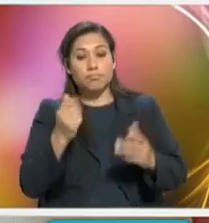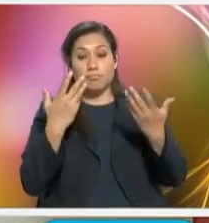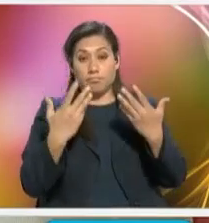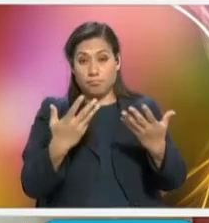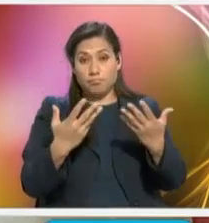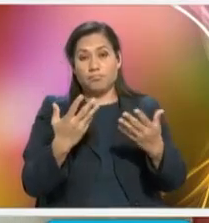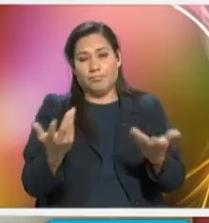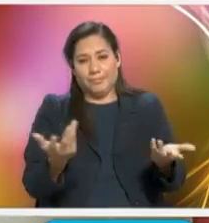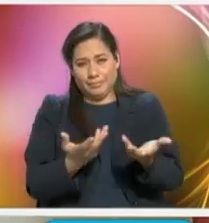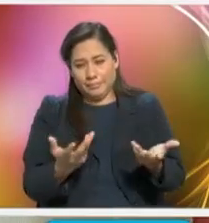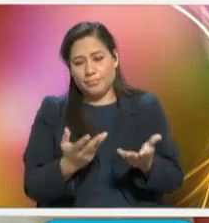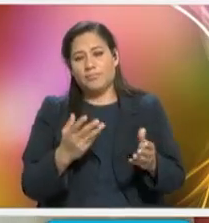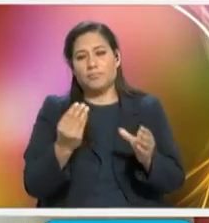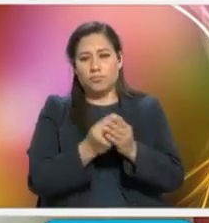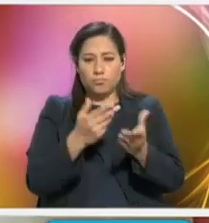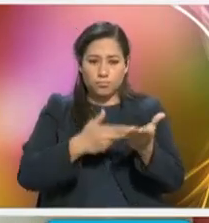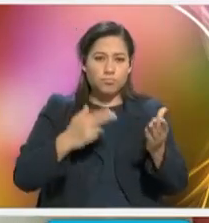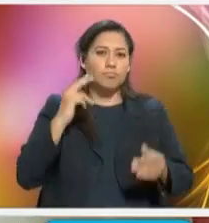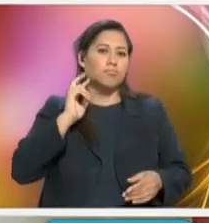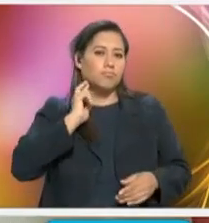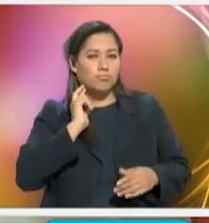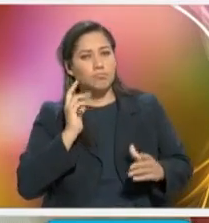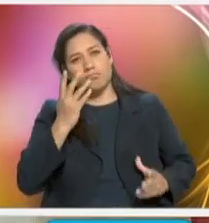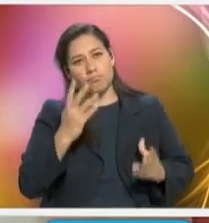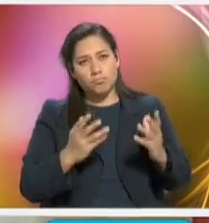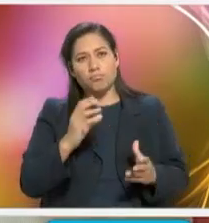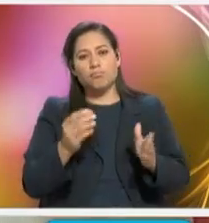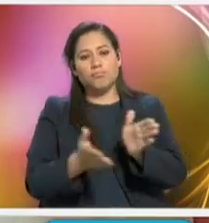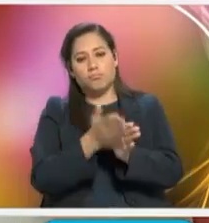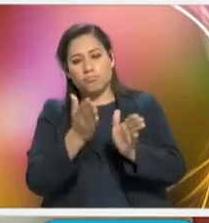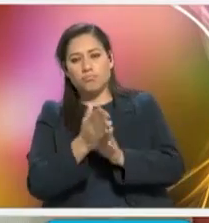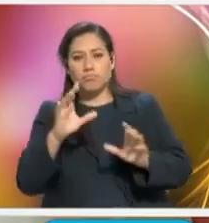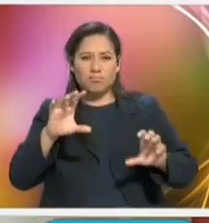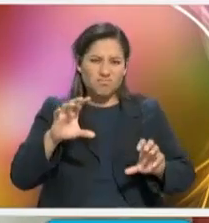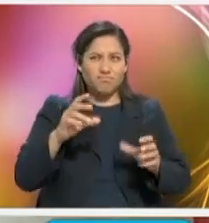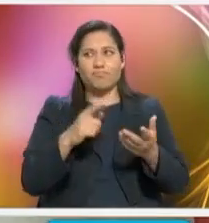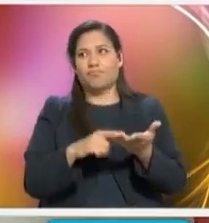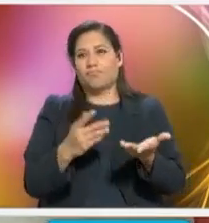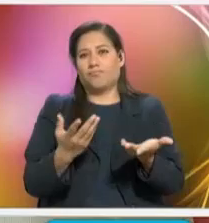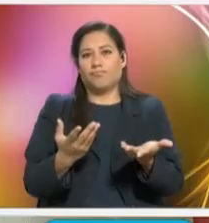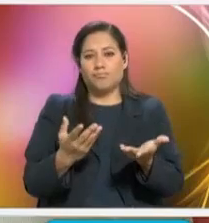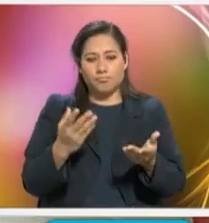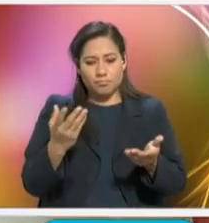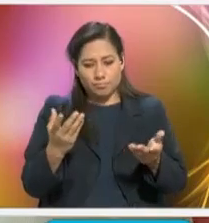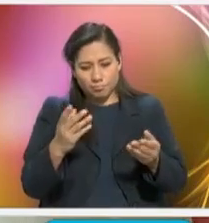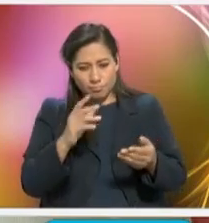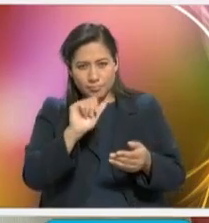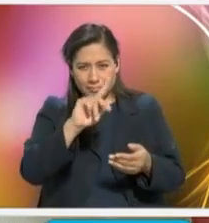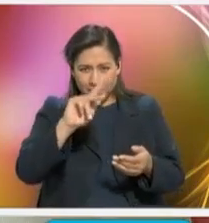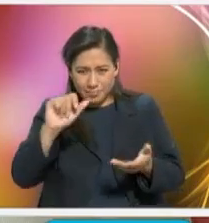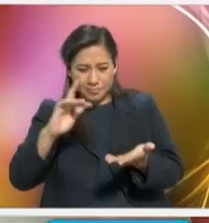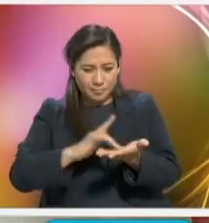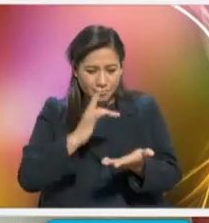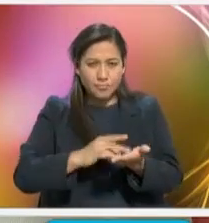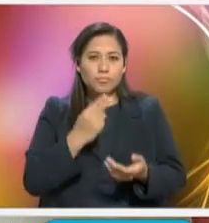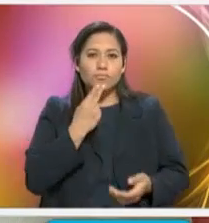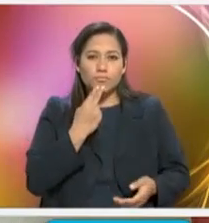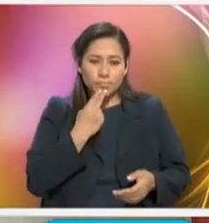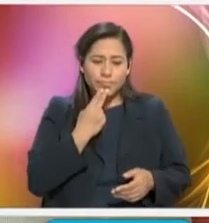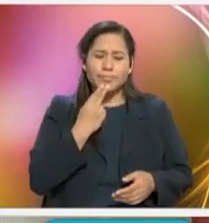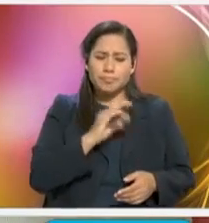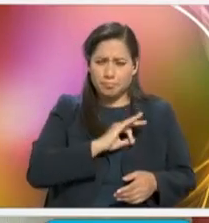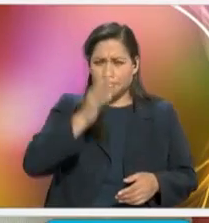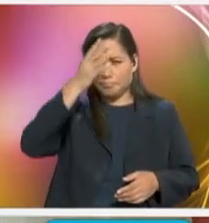¿no? Muchas veces tenemos talleres de robótica, talleres de construcción de monstruos o de aplicaciones, etcétera.